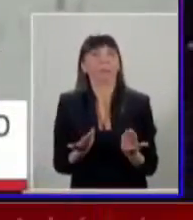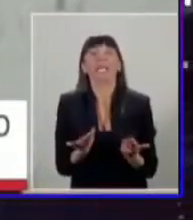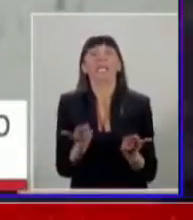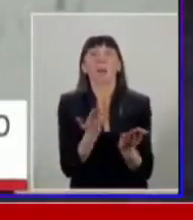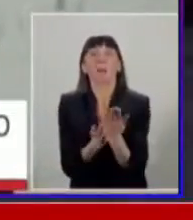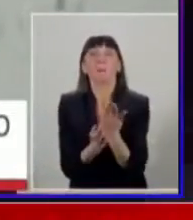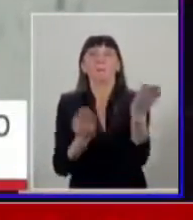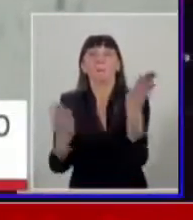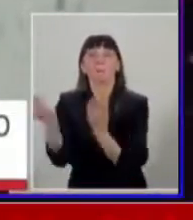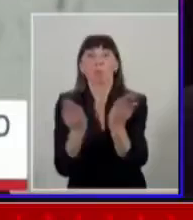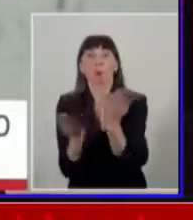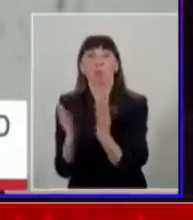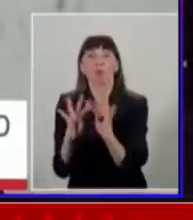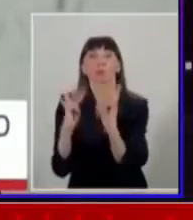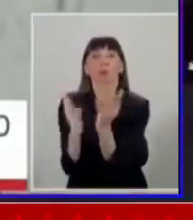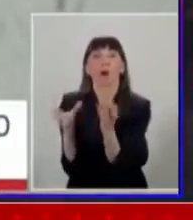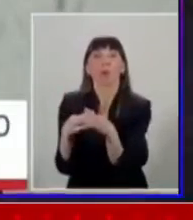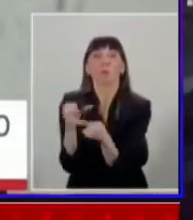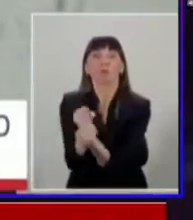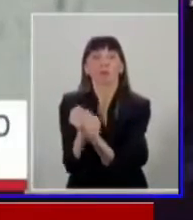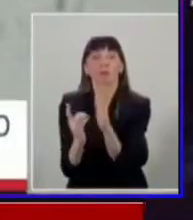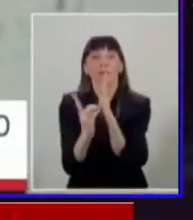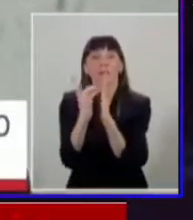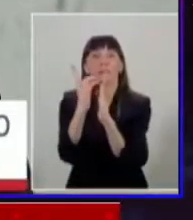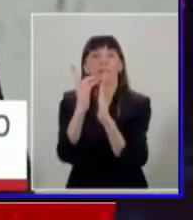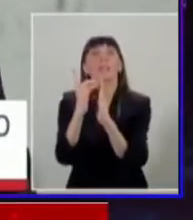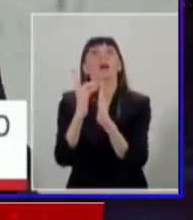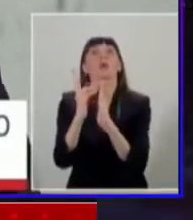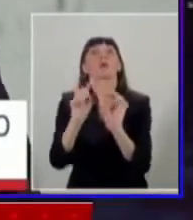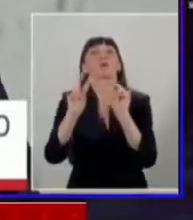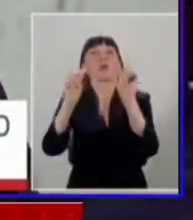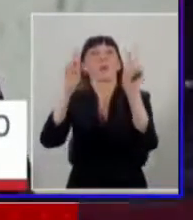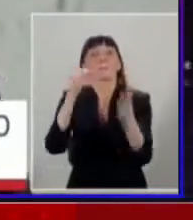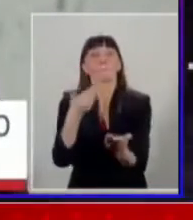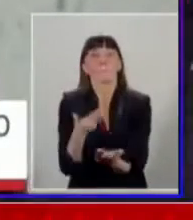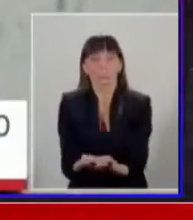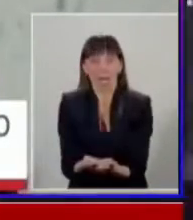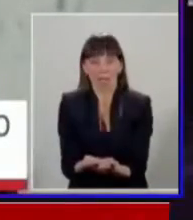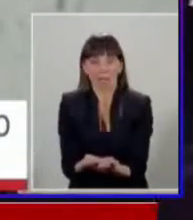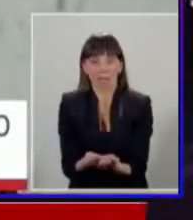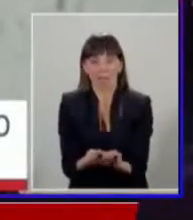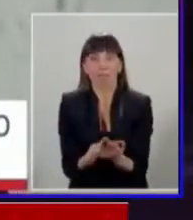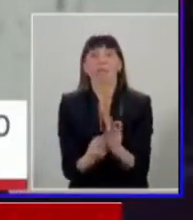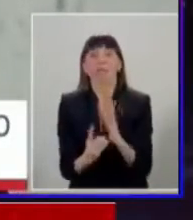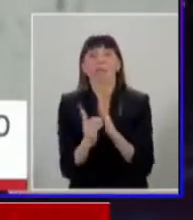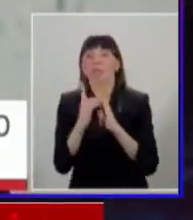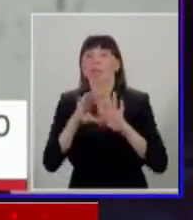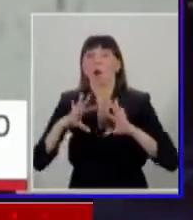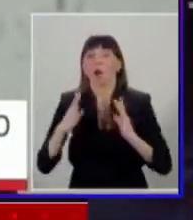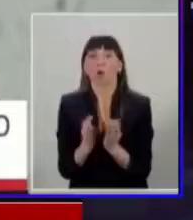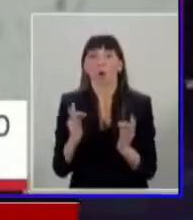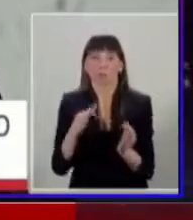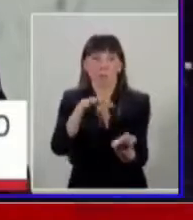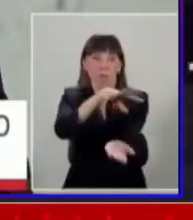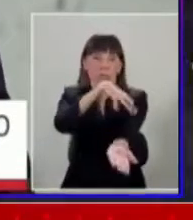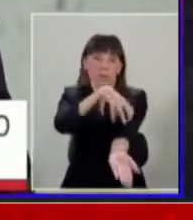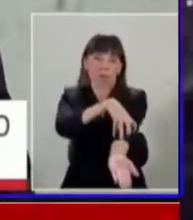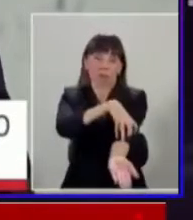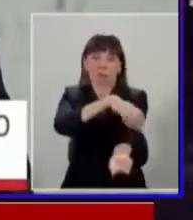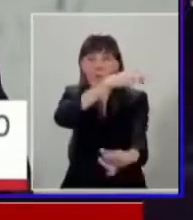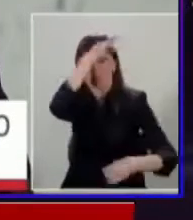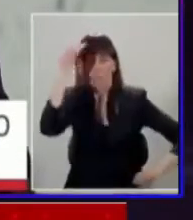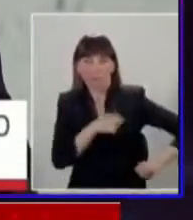cuenta pública era cada vez más rimbombante con las proyecciones educación gratuita etcétera en esta cuenta pública fue mucho más